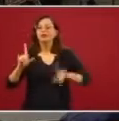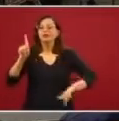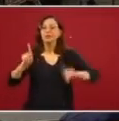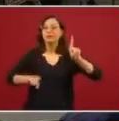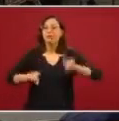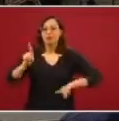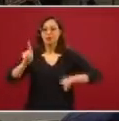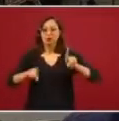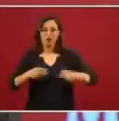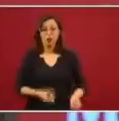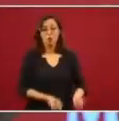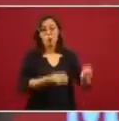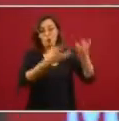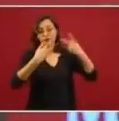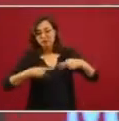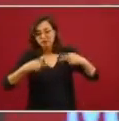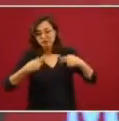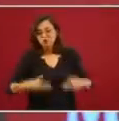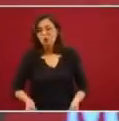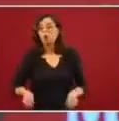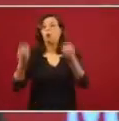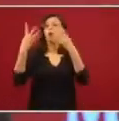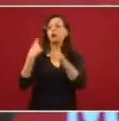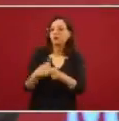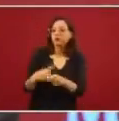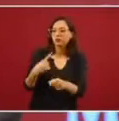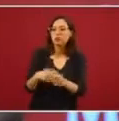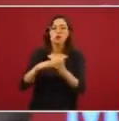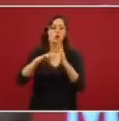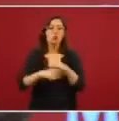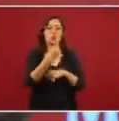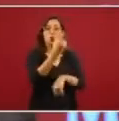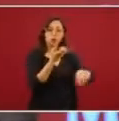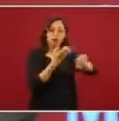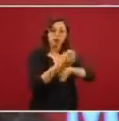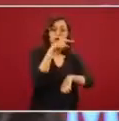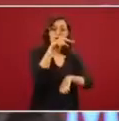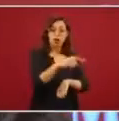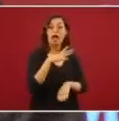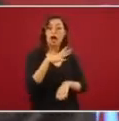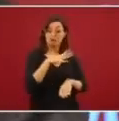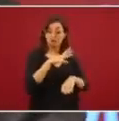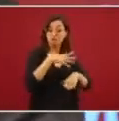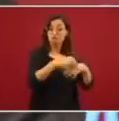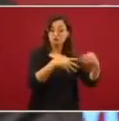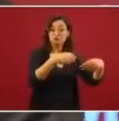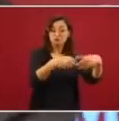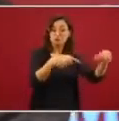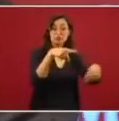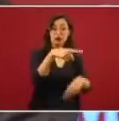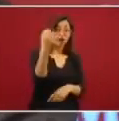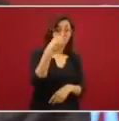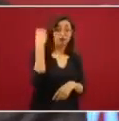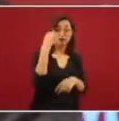si en un estado tenemos una situación de transmisión comunitaria y hay un evento grande es probable